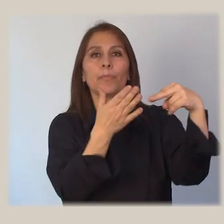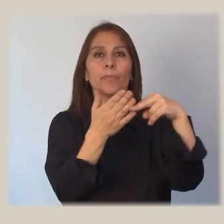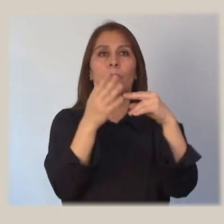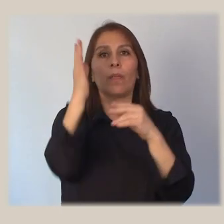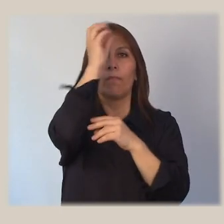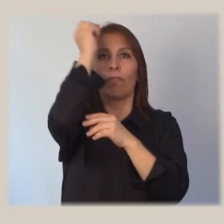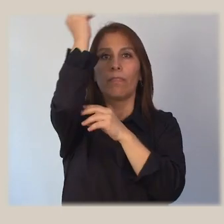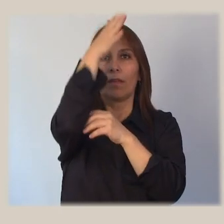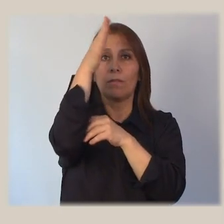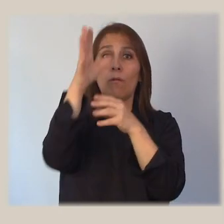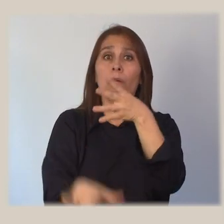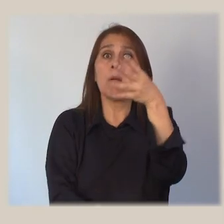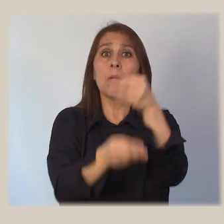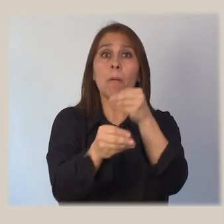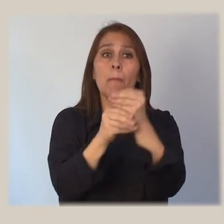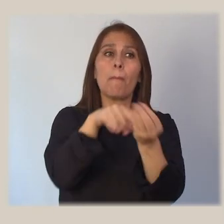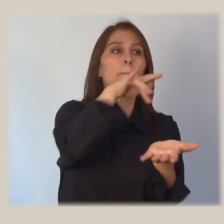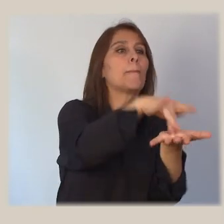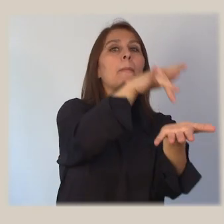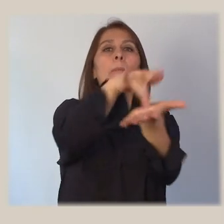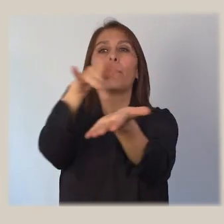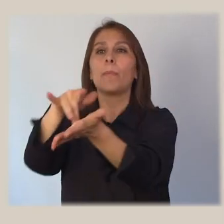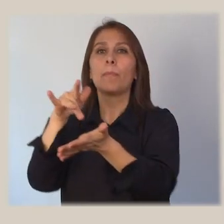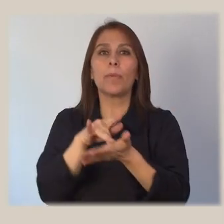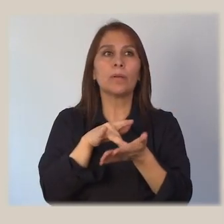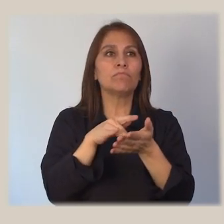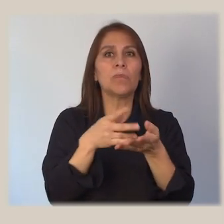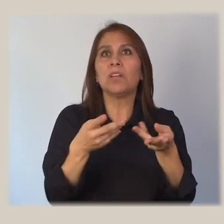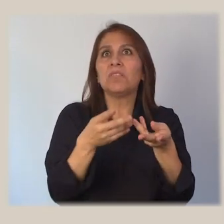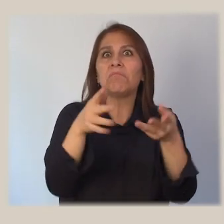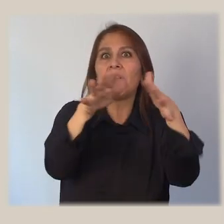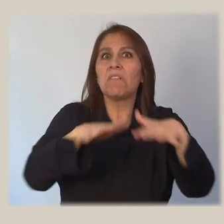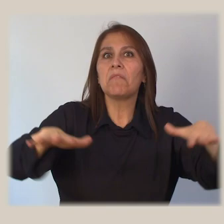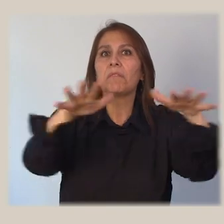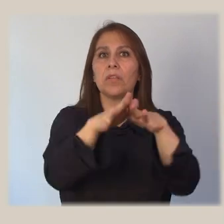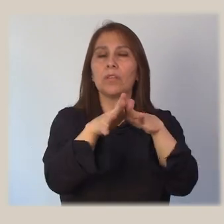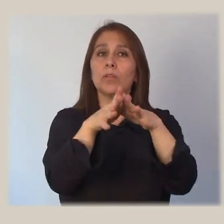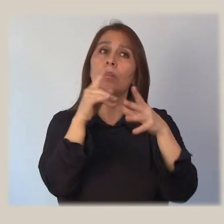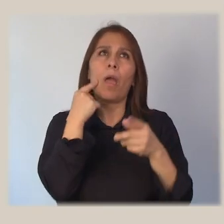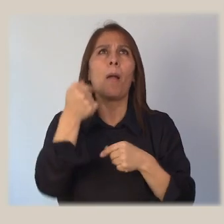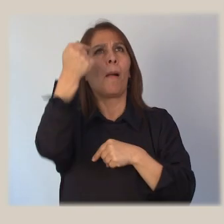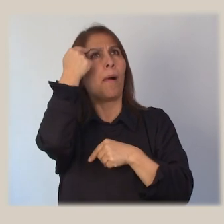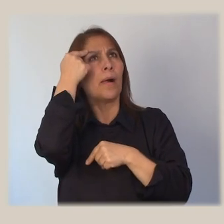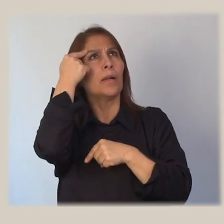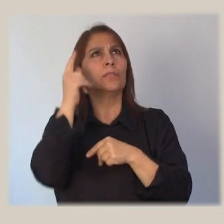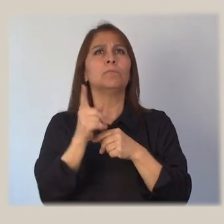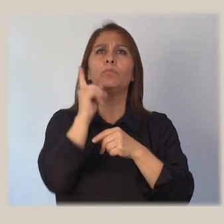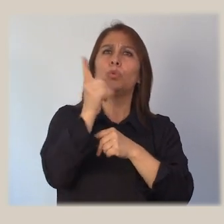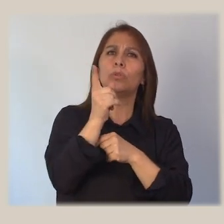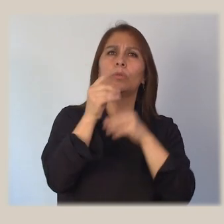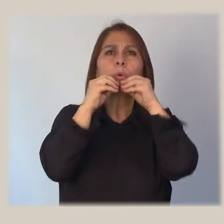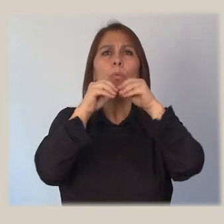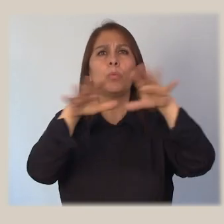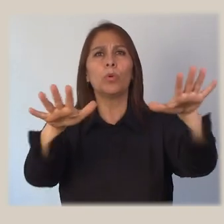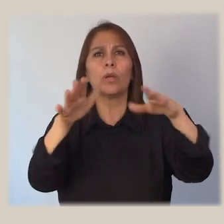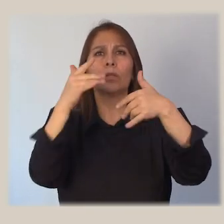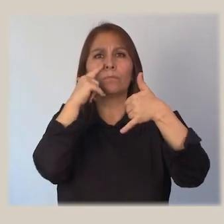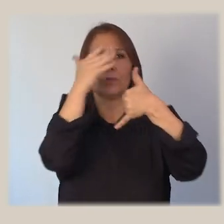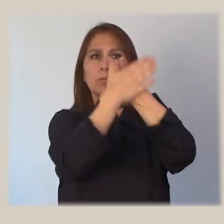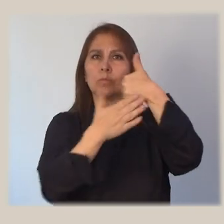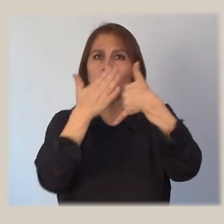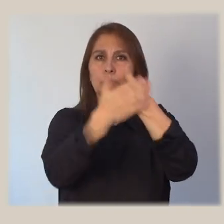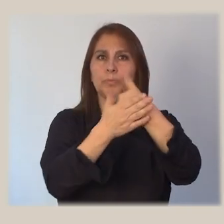pedagógico y didáctico, y la participación en escenarios y procesos tendientes a la formulación de políticas públicas en